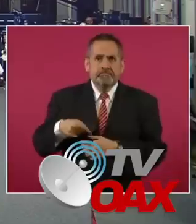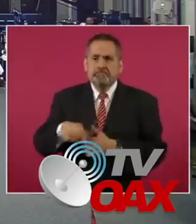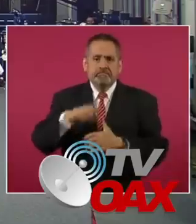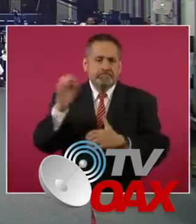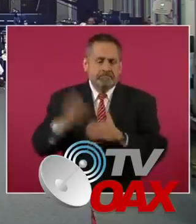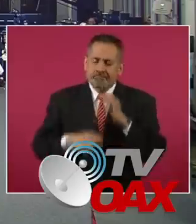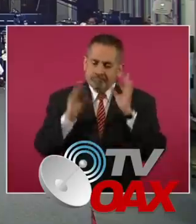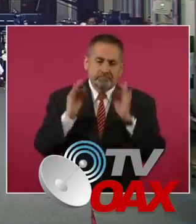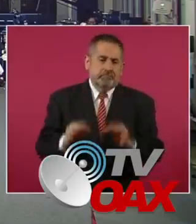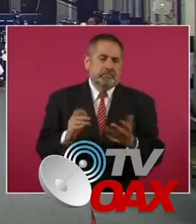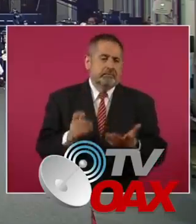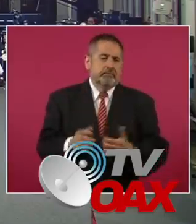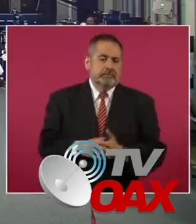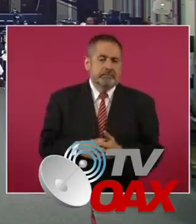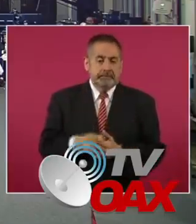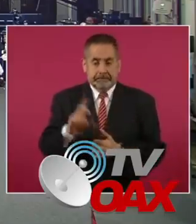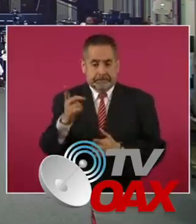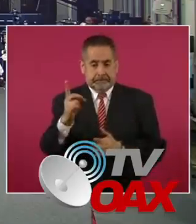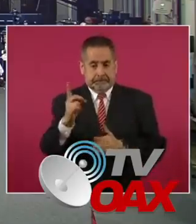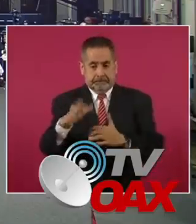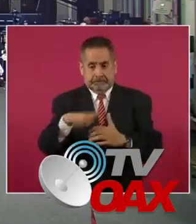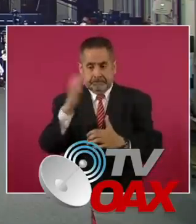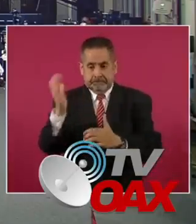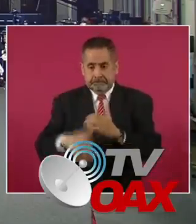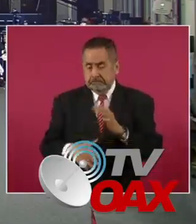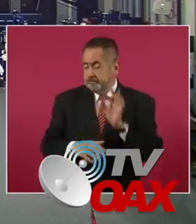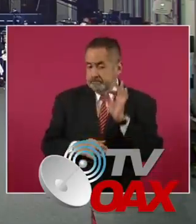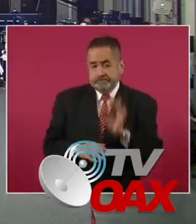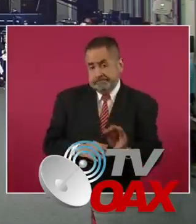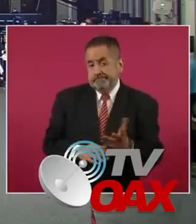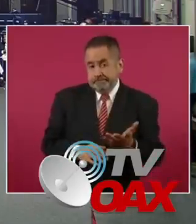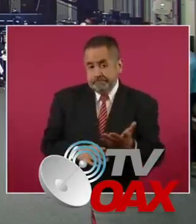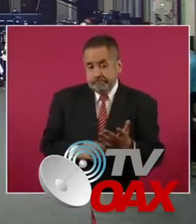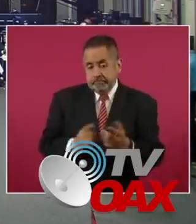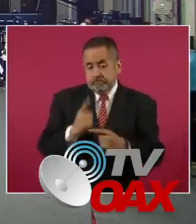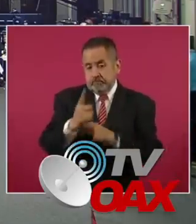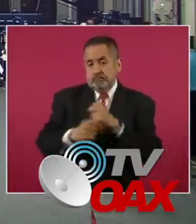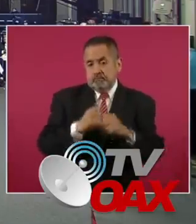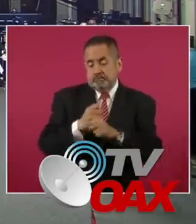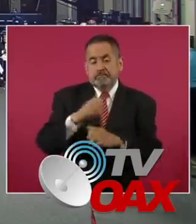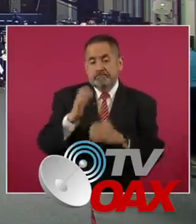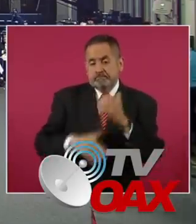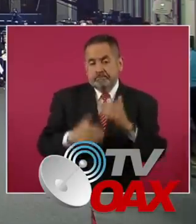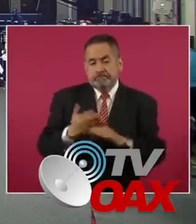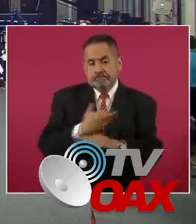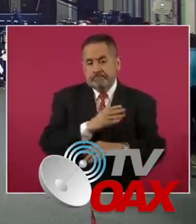en diciembre del año próximo.